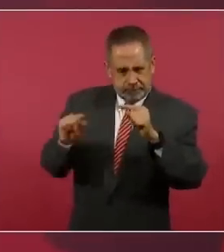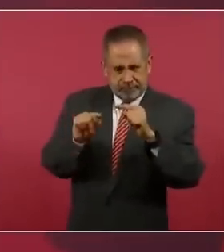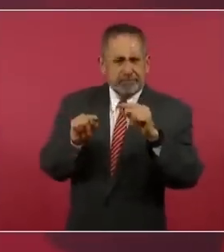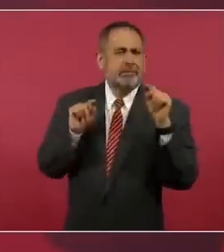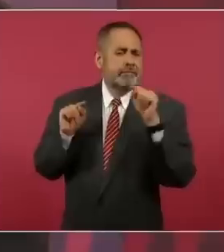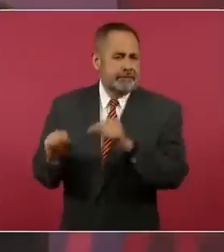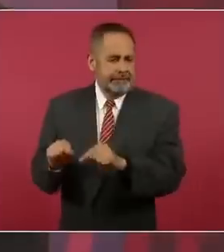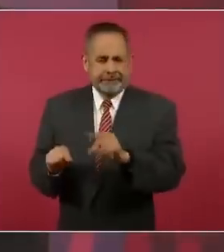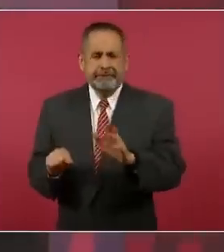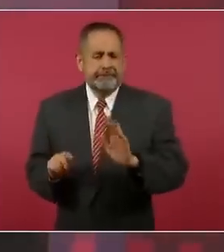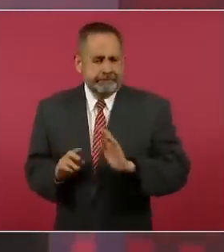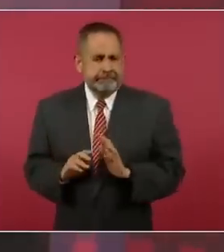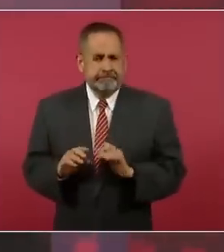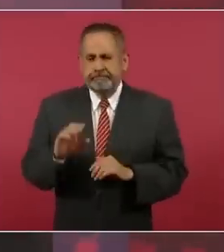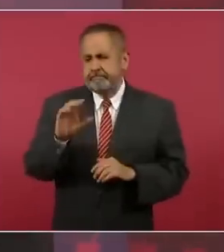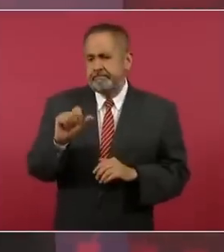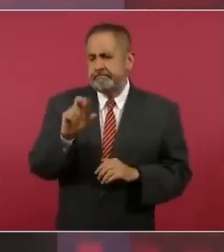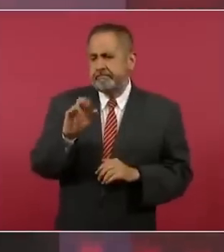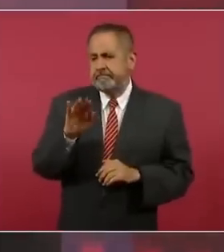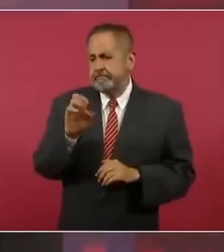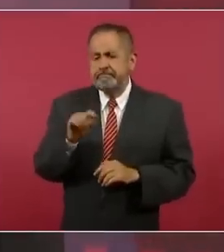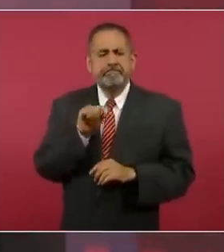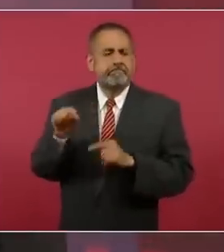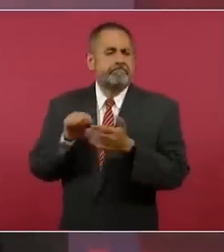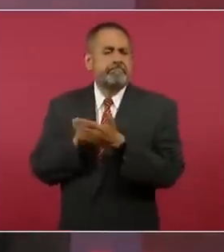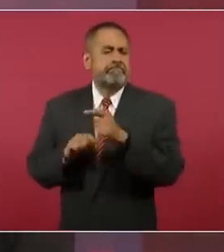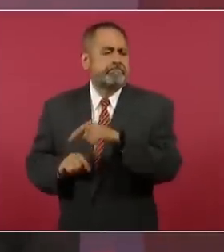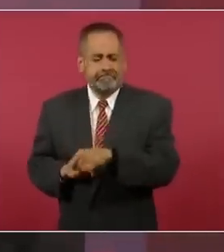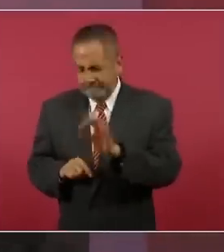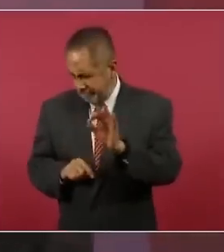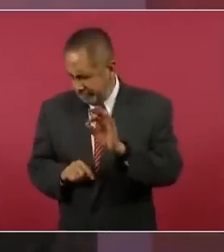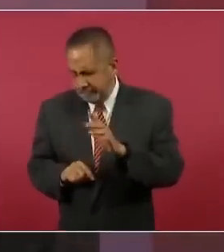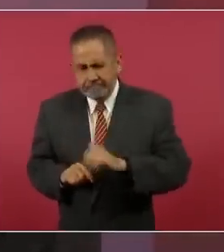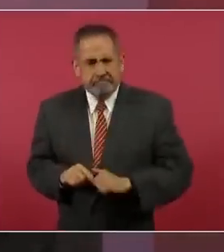Centroamérica, del Caribe.